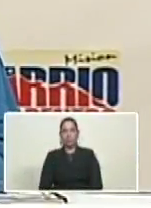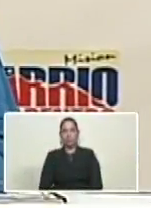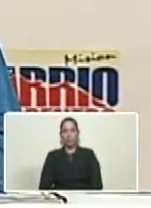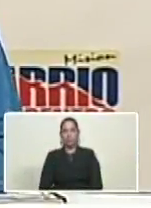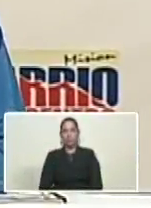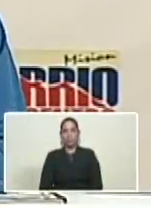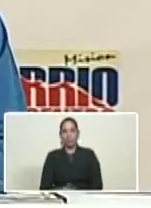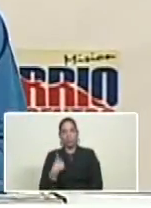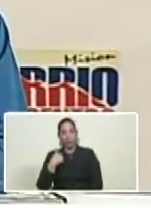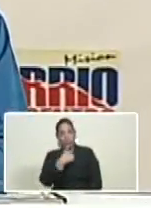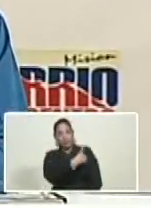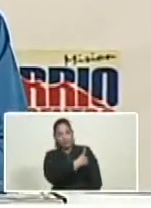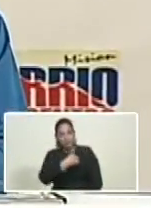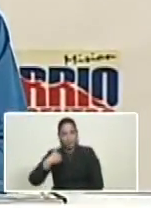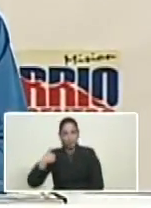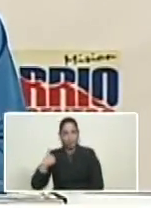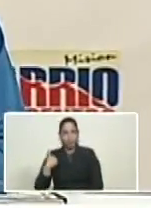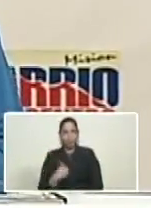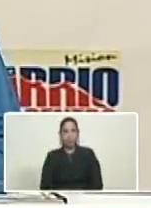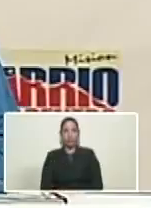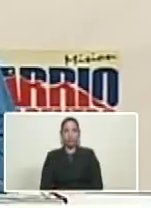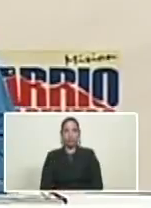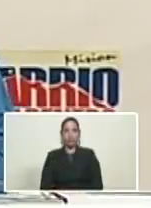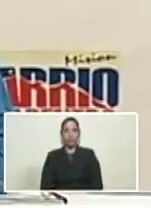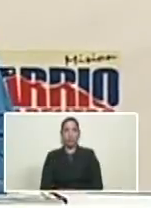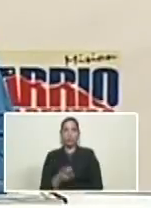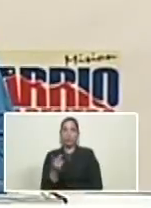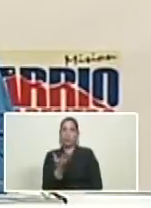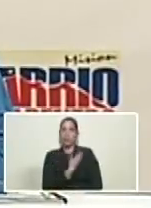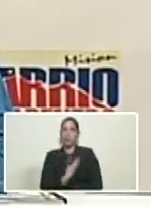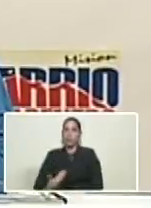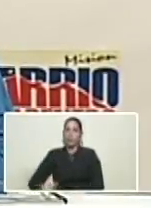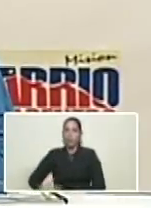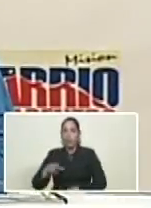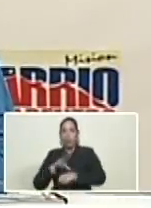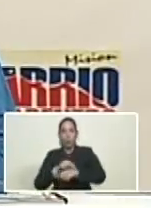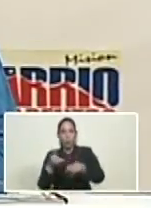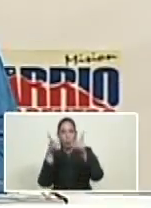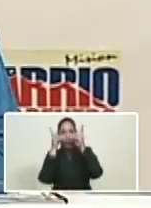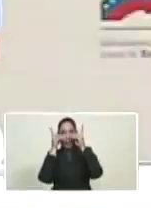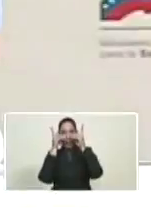Y yo quiero, señora vicepresidenta, doctora Delcy Rodríguez,